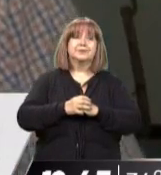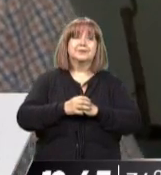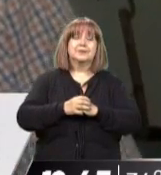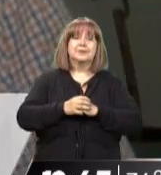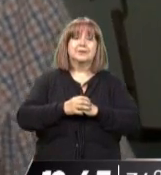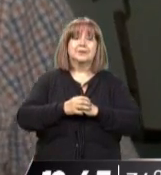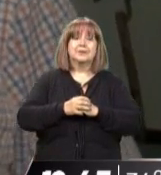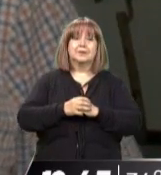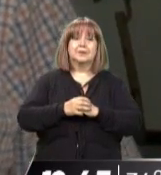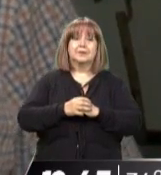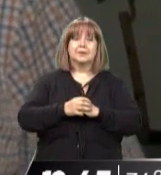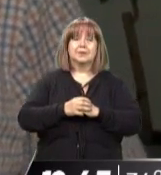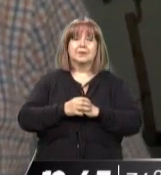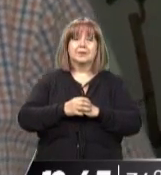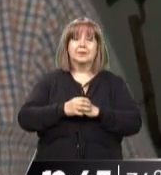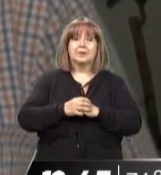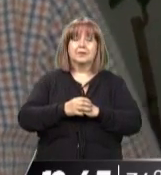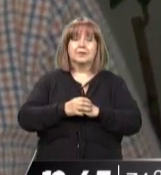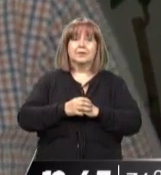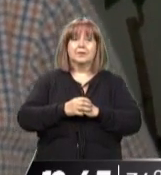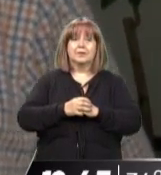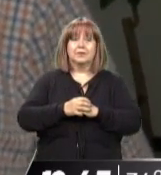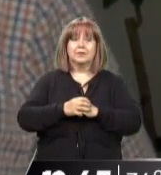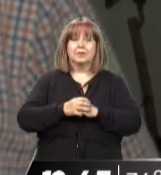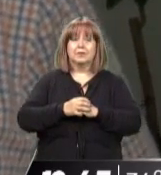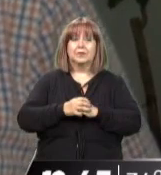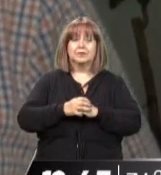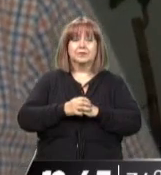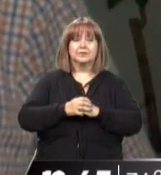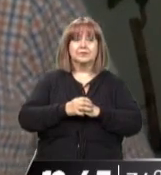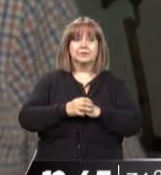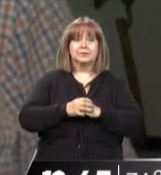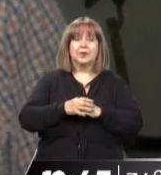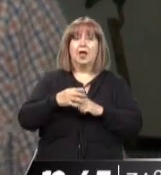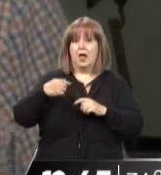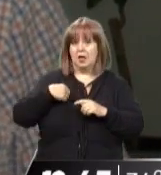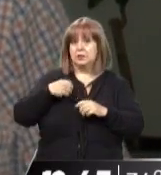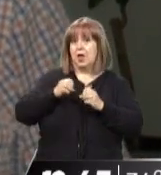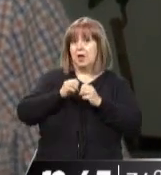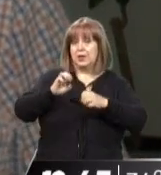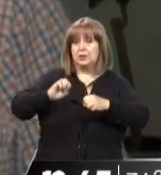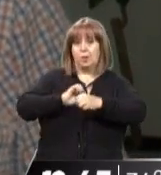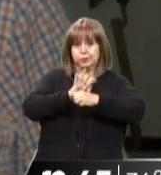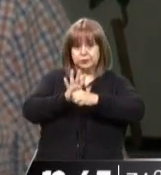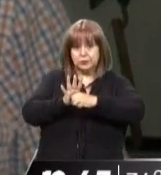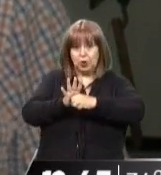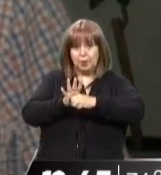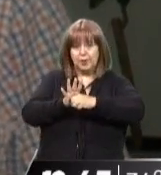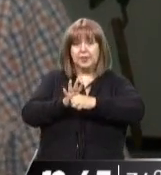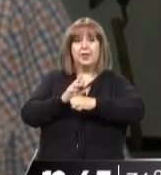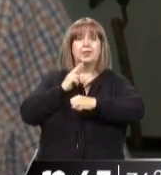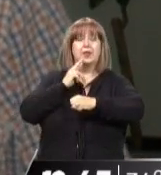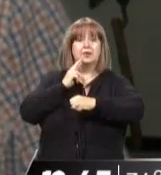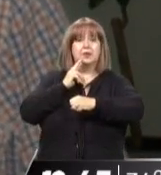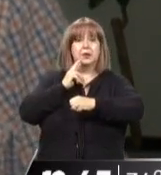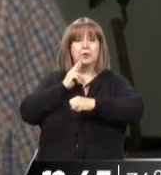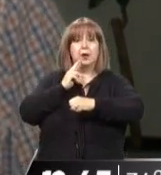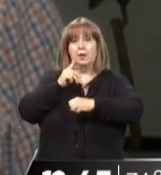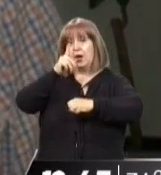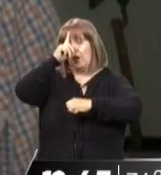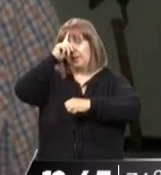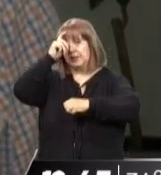Desde que ha comenzado esta tercera ola, tenemos los marcadores epidemiológicos muy deteriorados, lo que hemos notado es un aumento en la ocupación en sala